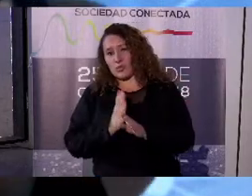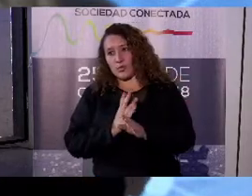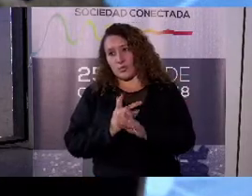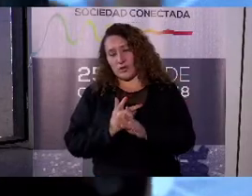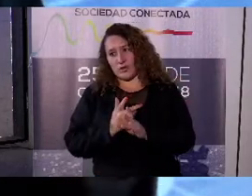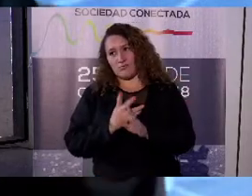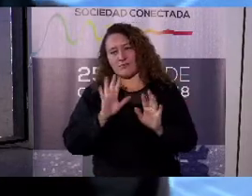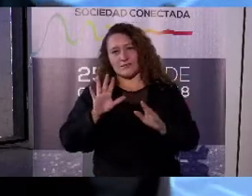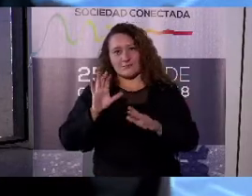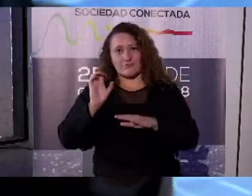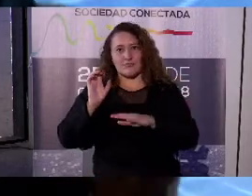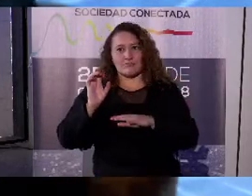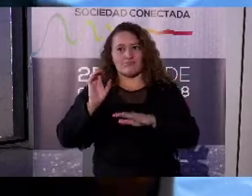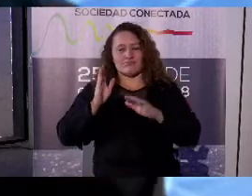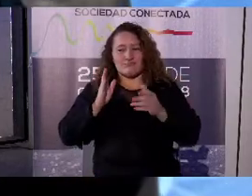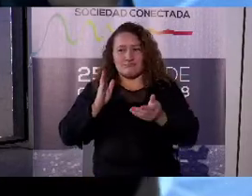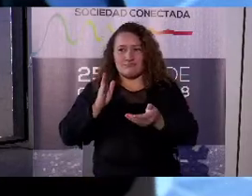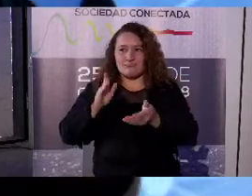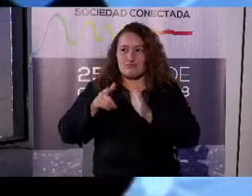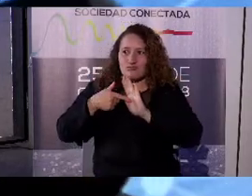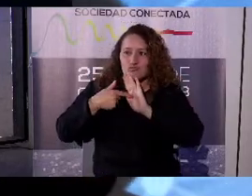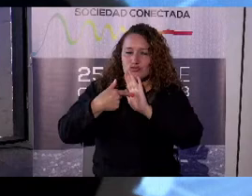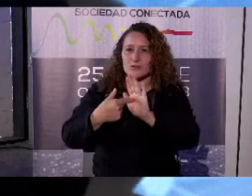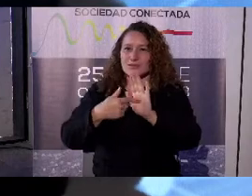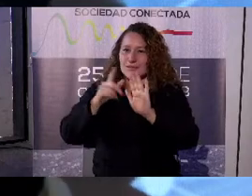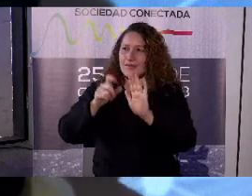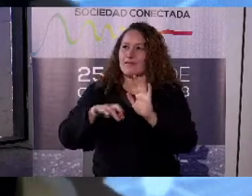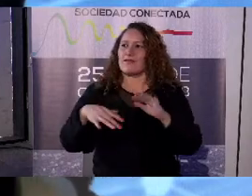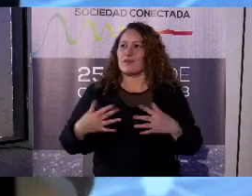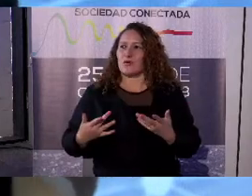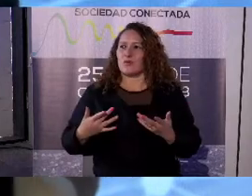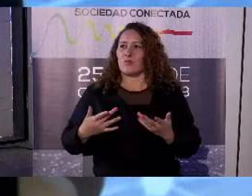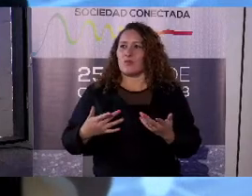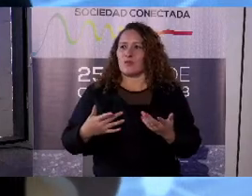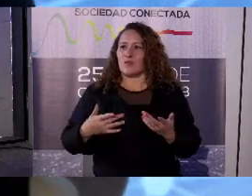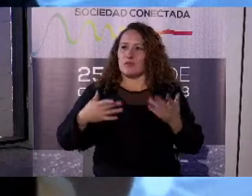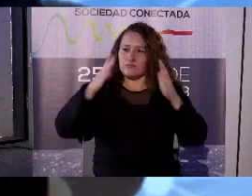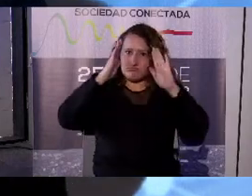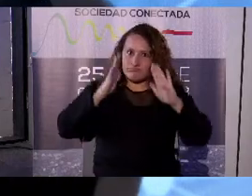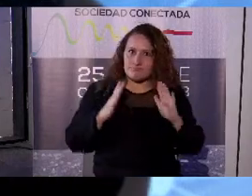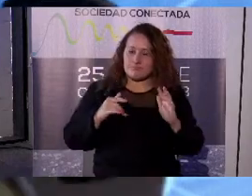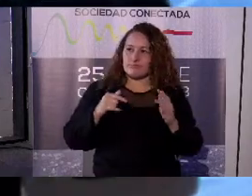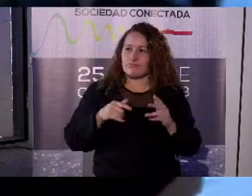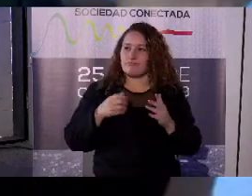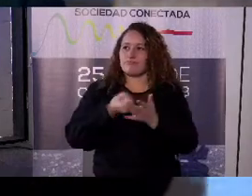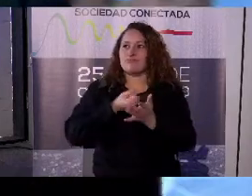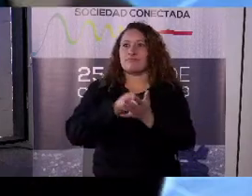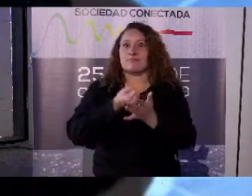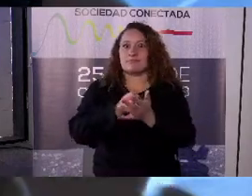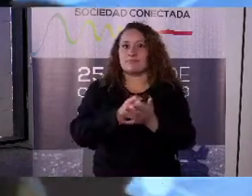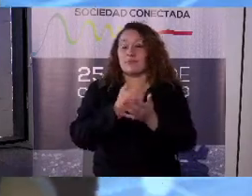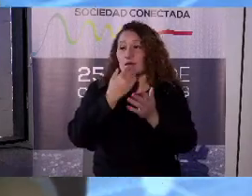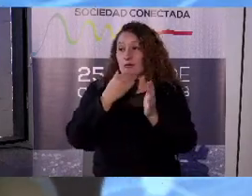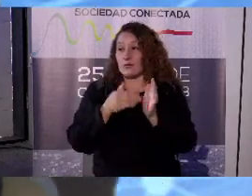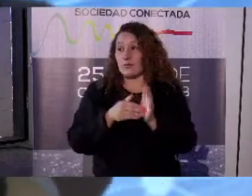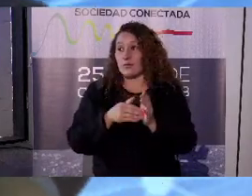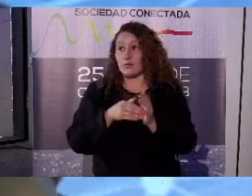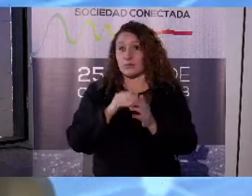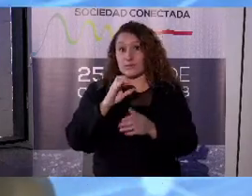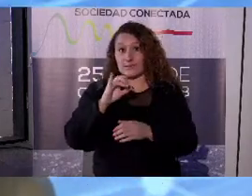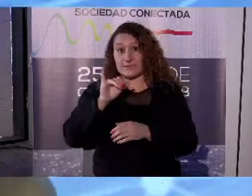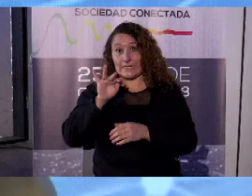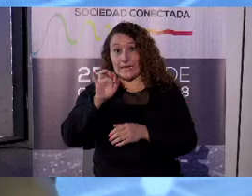organismos correspondientes debemos ser hacernos Escuchar si y por dar ejemplo citel